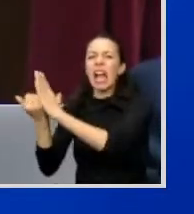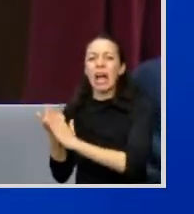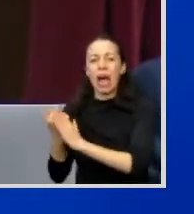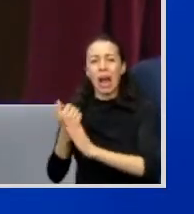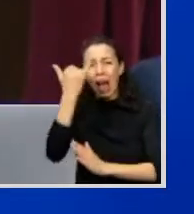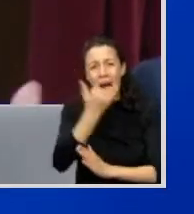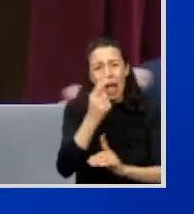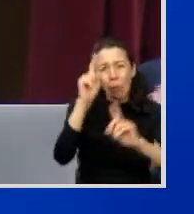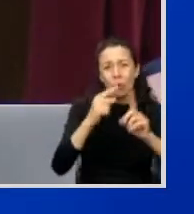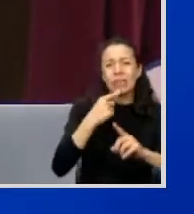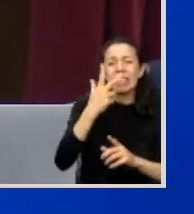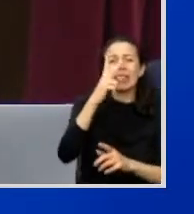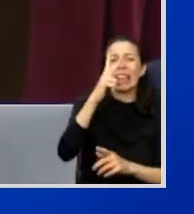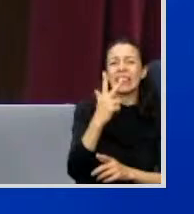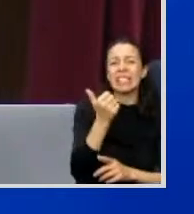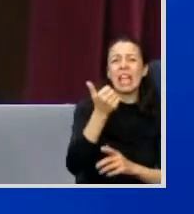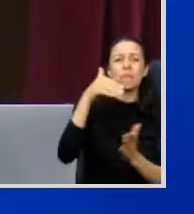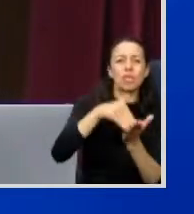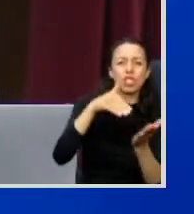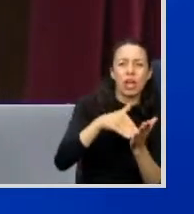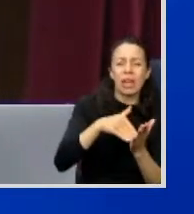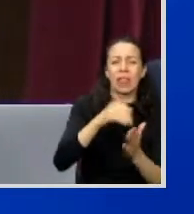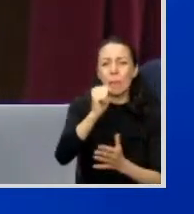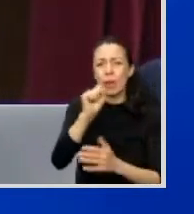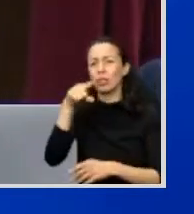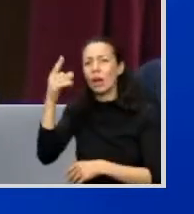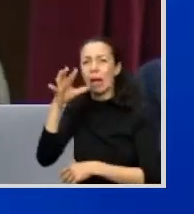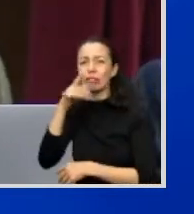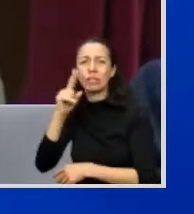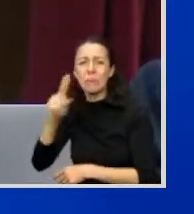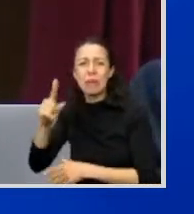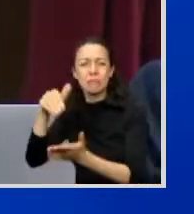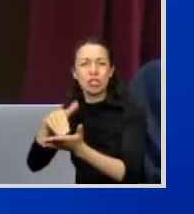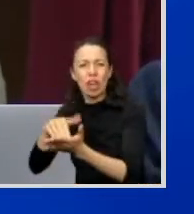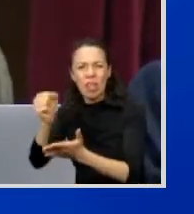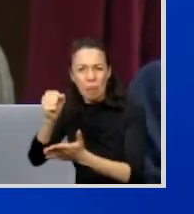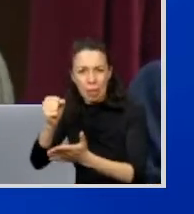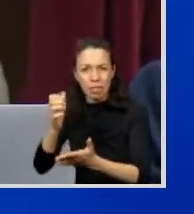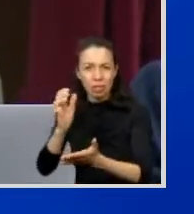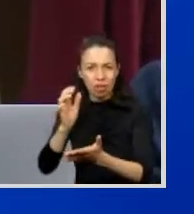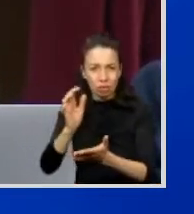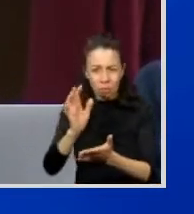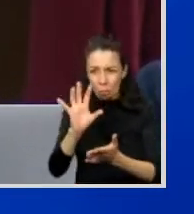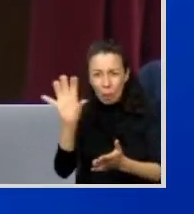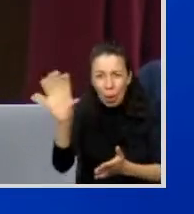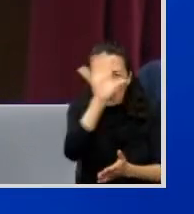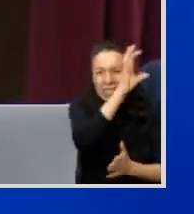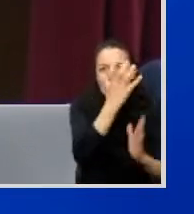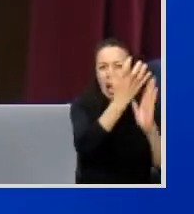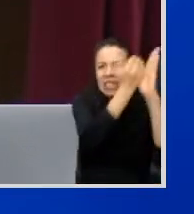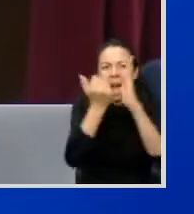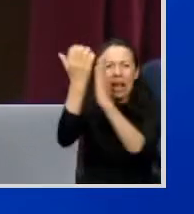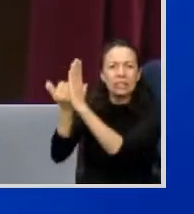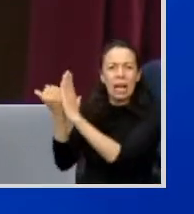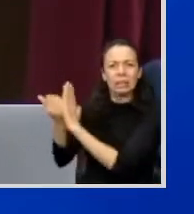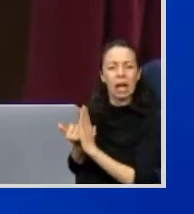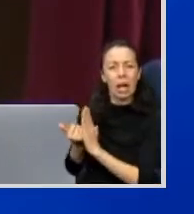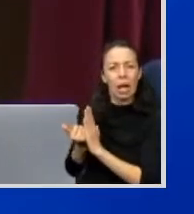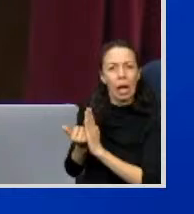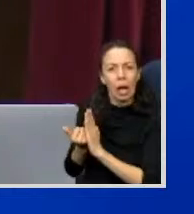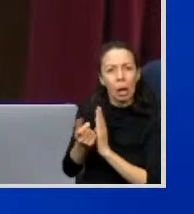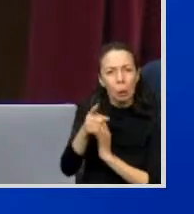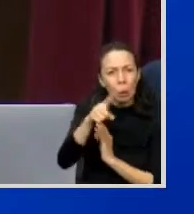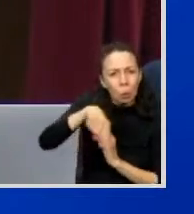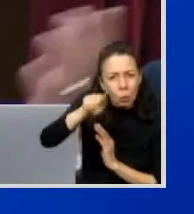A ver, el tema de el futuro también. ¿Usted ve un Juntos por el Cambio que sobrevive a lo que ha sido esta